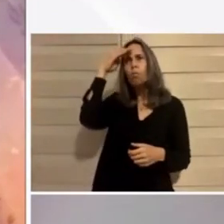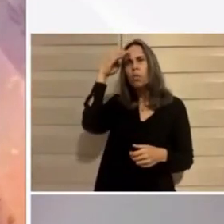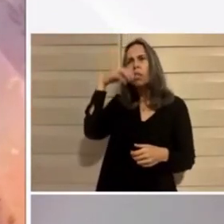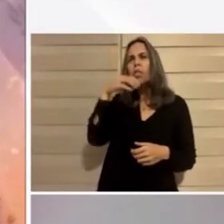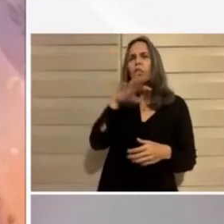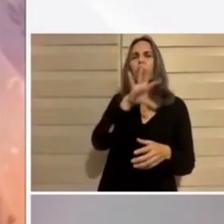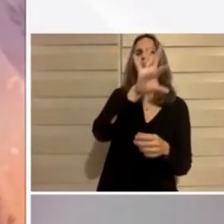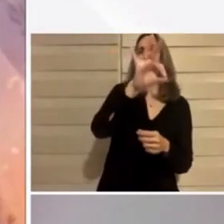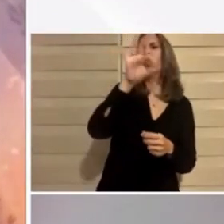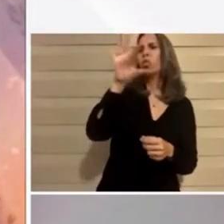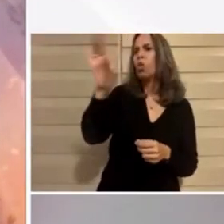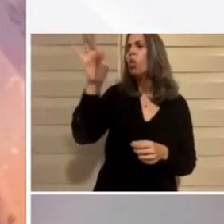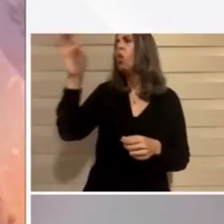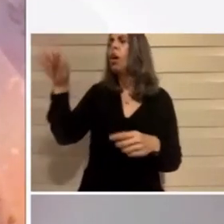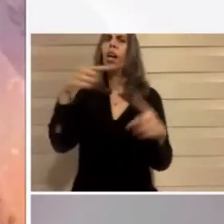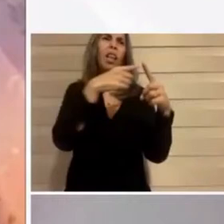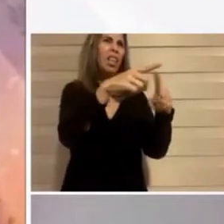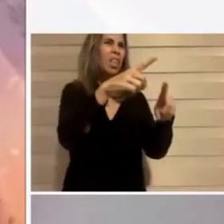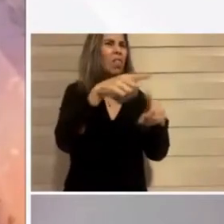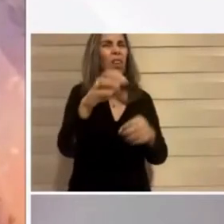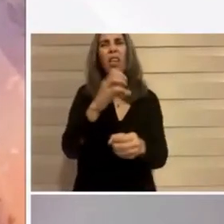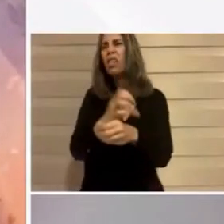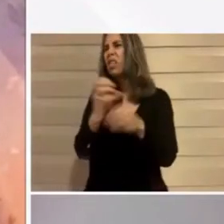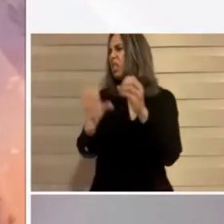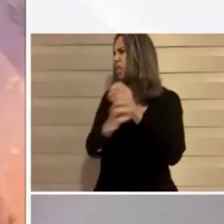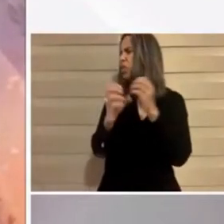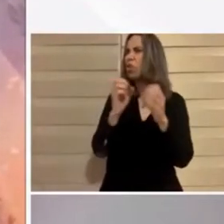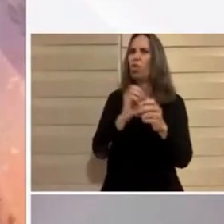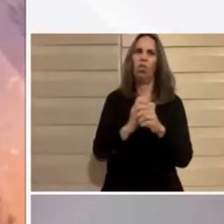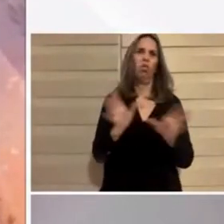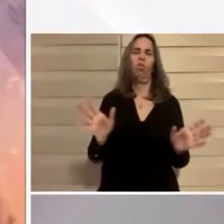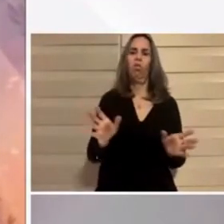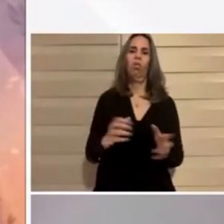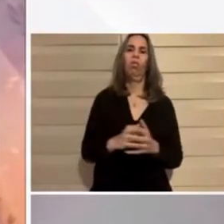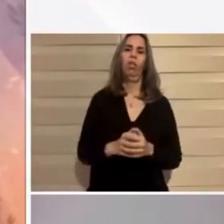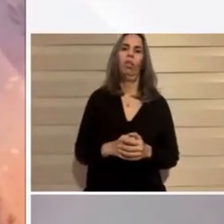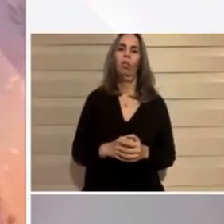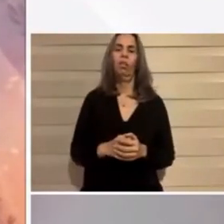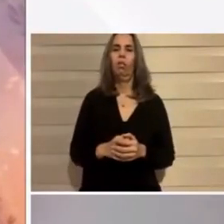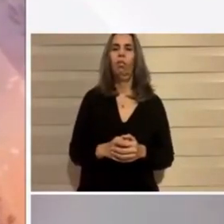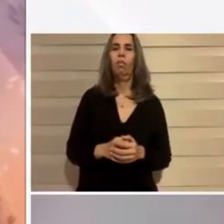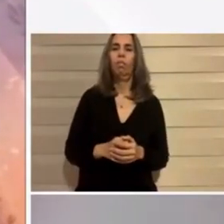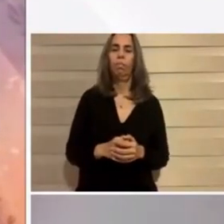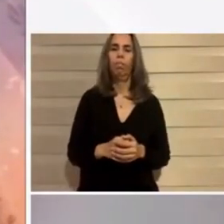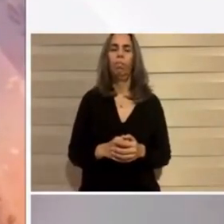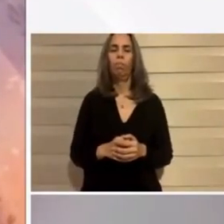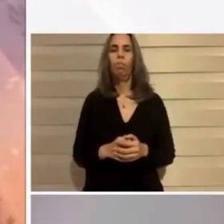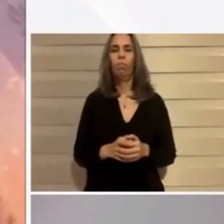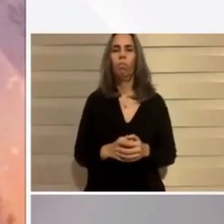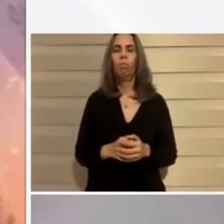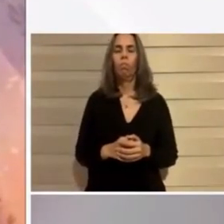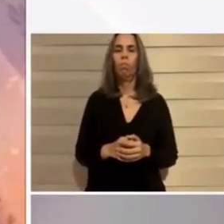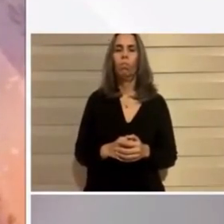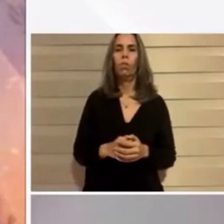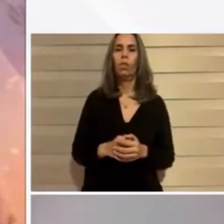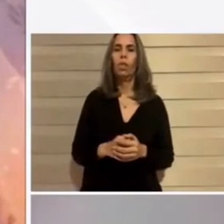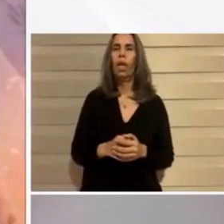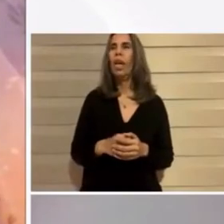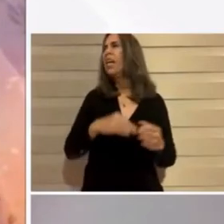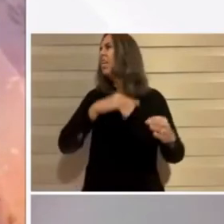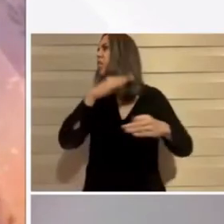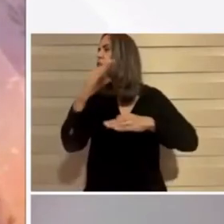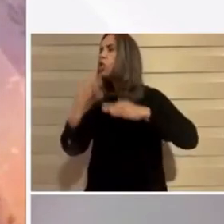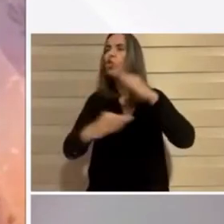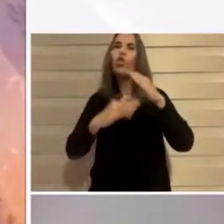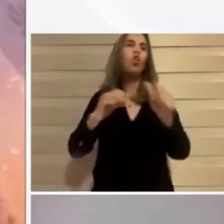nuevas? Porque finalmente, si somos muy prácticos, en cualquier ambiente de trabajo o cualquier carrera que acabes